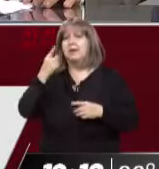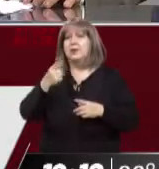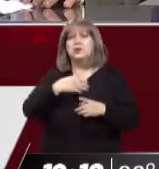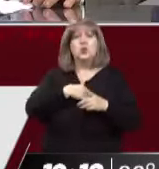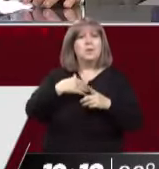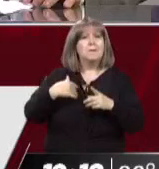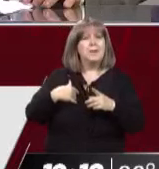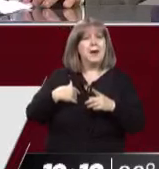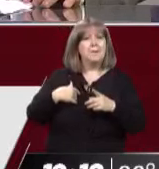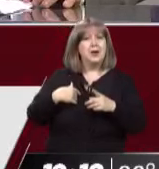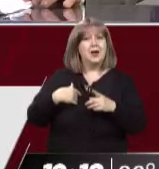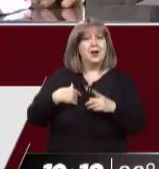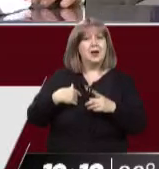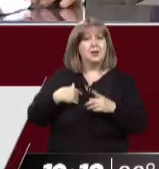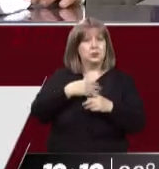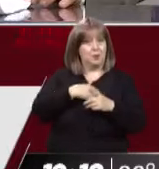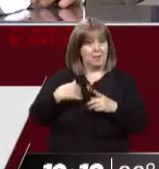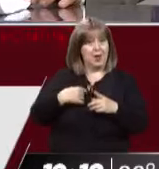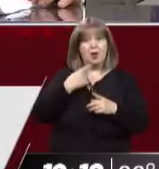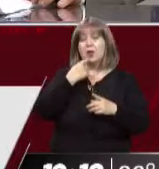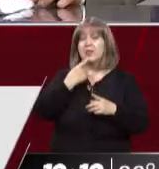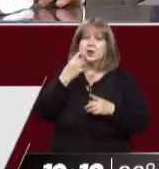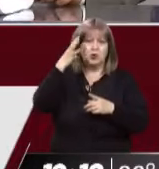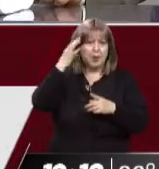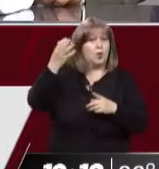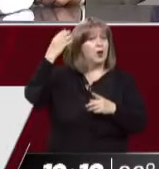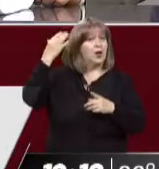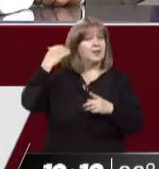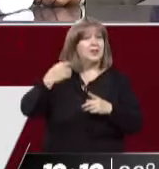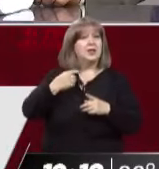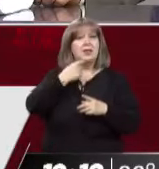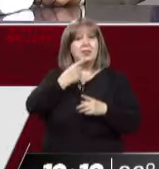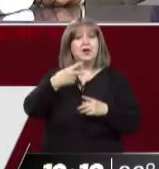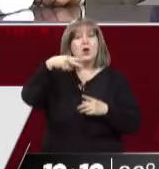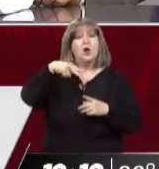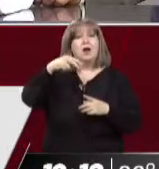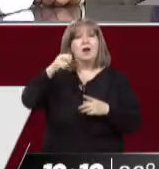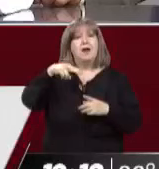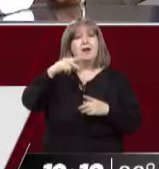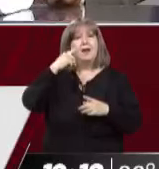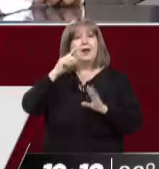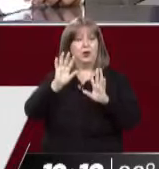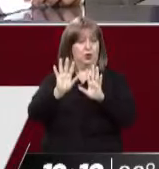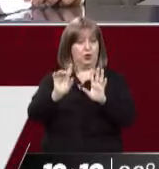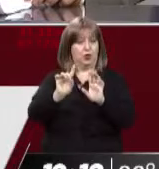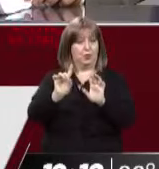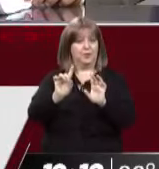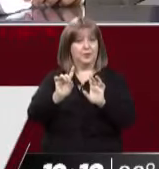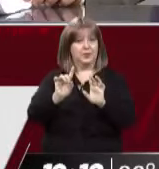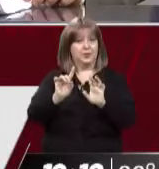al principio, cuando empezó y cuando desapareció Abigail, ella la nombraba. Estamos hablando de dos personas distintas,